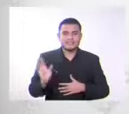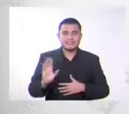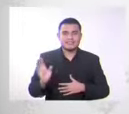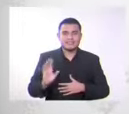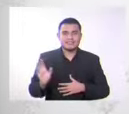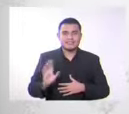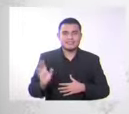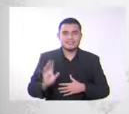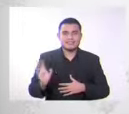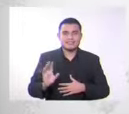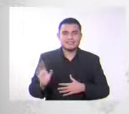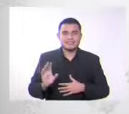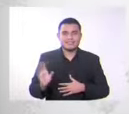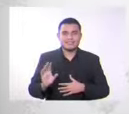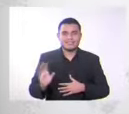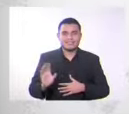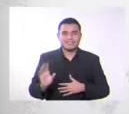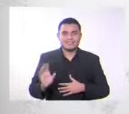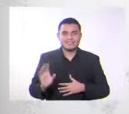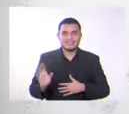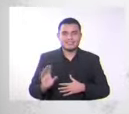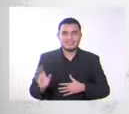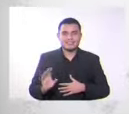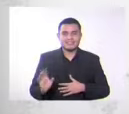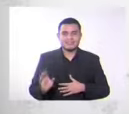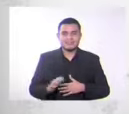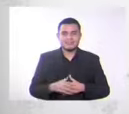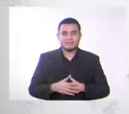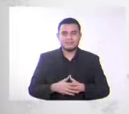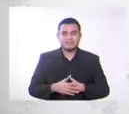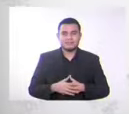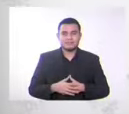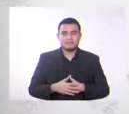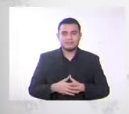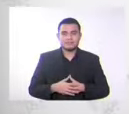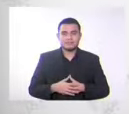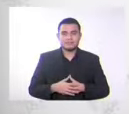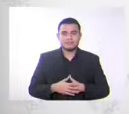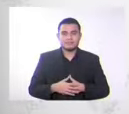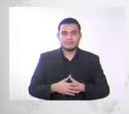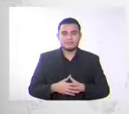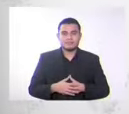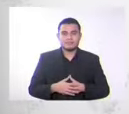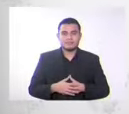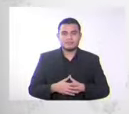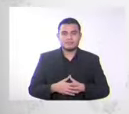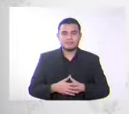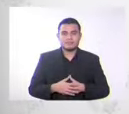tecnología y desarrollo científico en general en Venezuela, les recomendamos los siguientes sitios web.